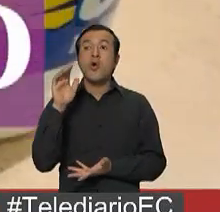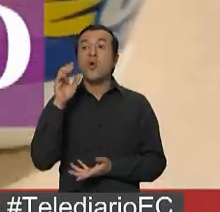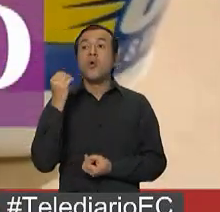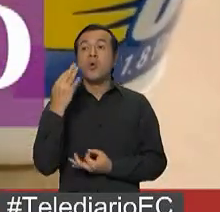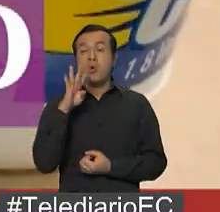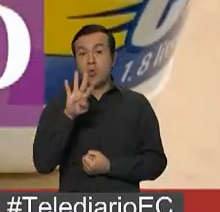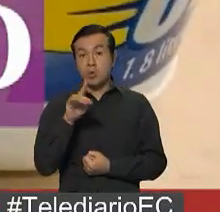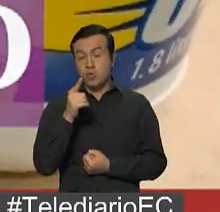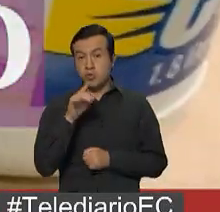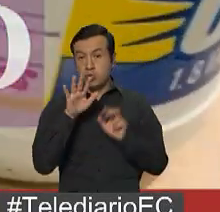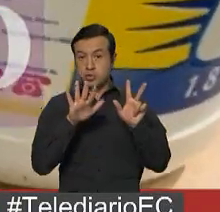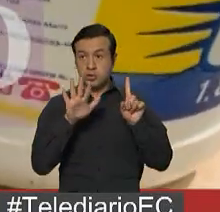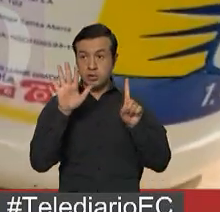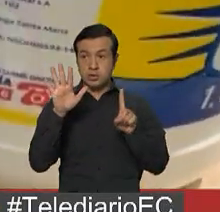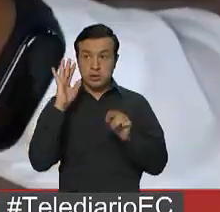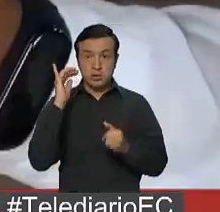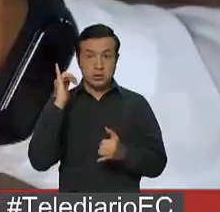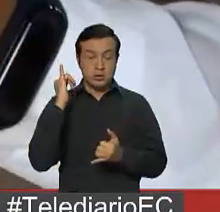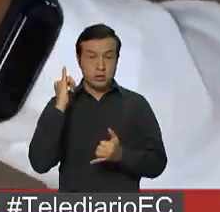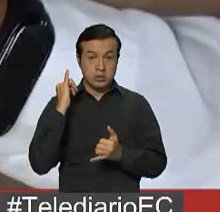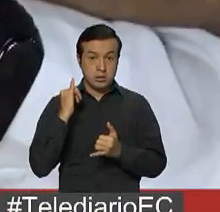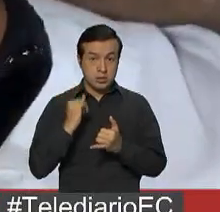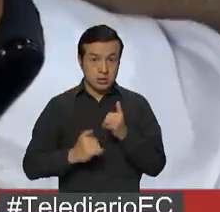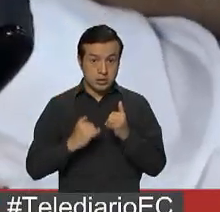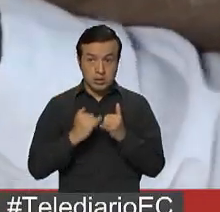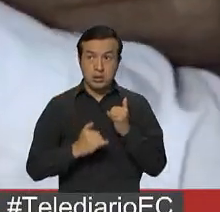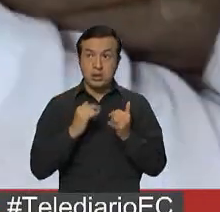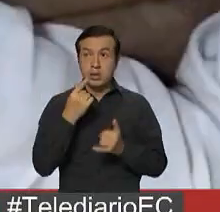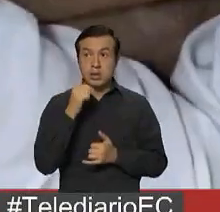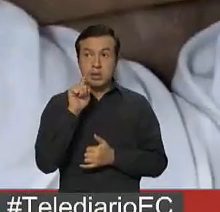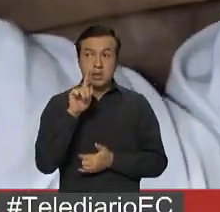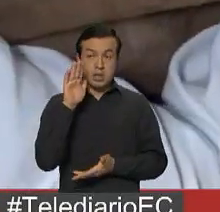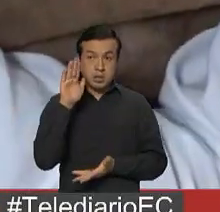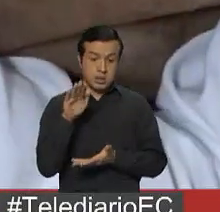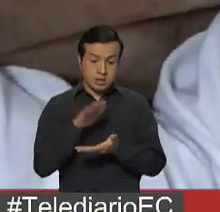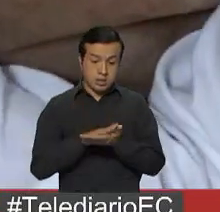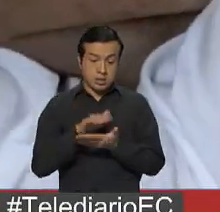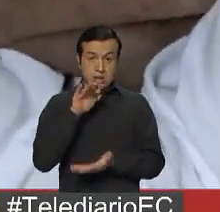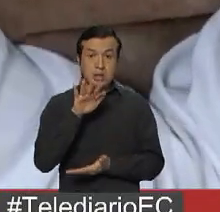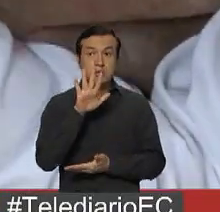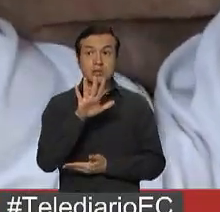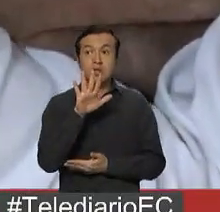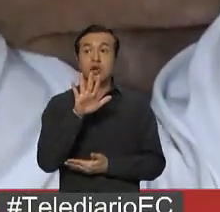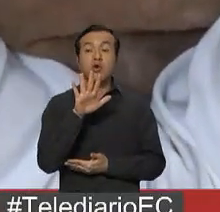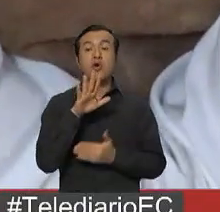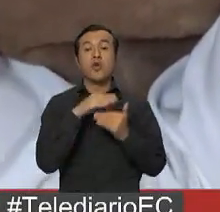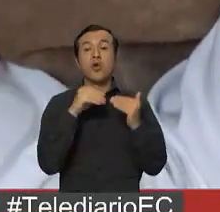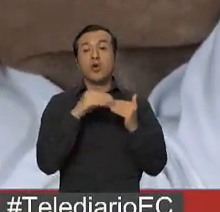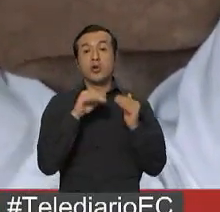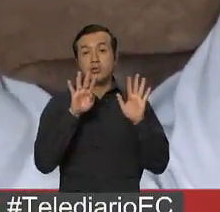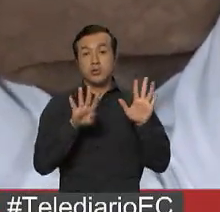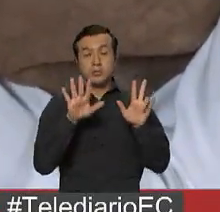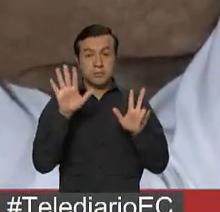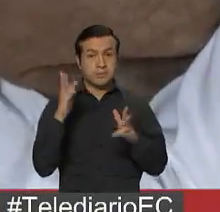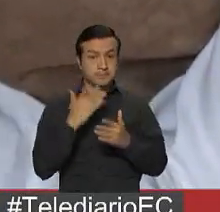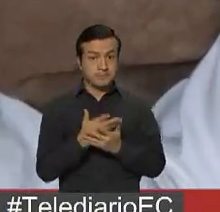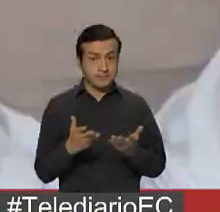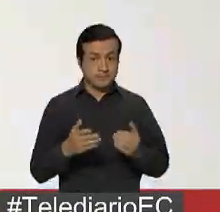4 dólares con 86 centavos y el litro de gel antiséptico a 5 dólares con 98